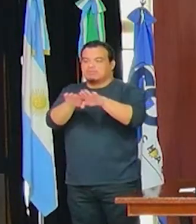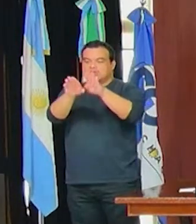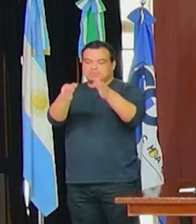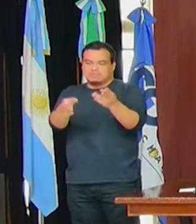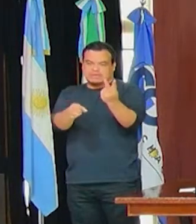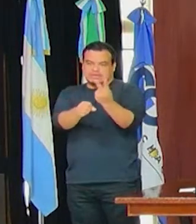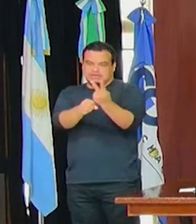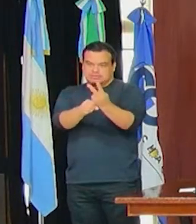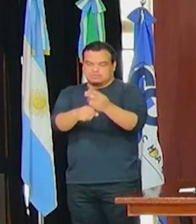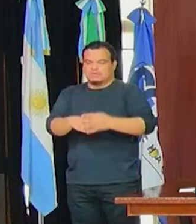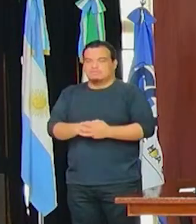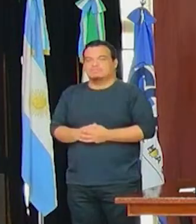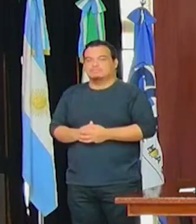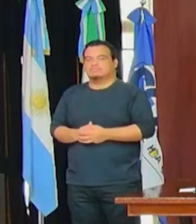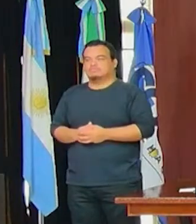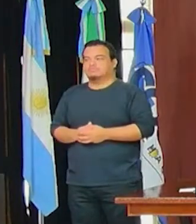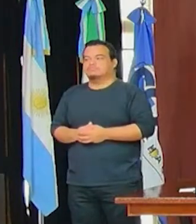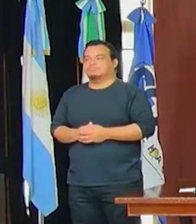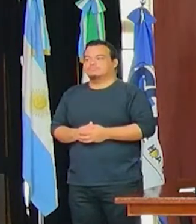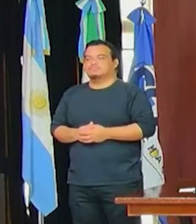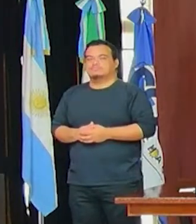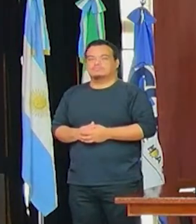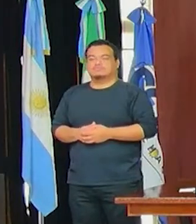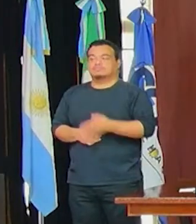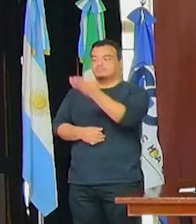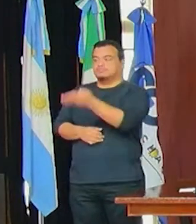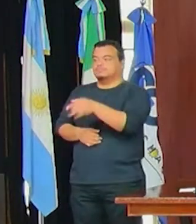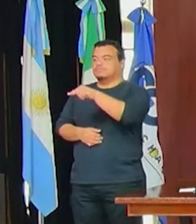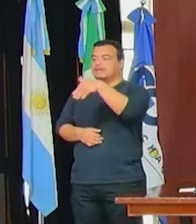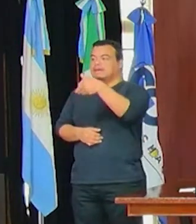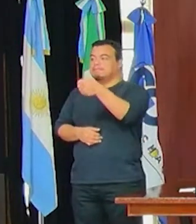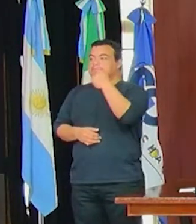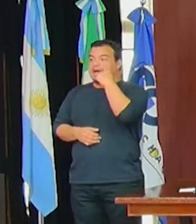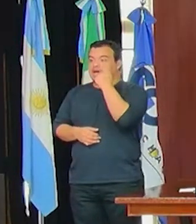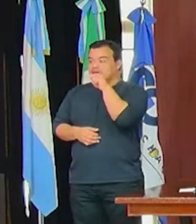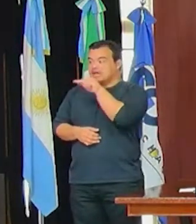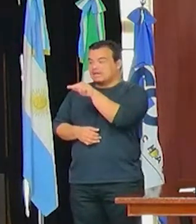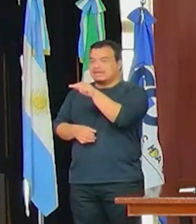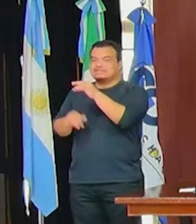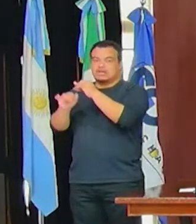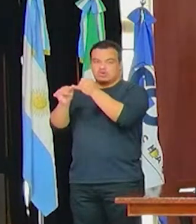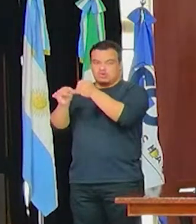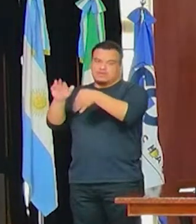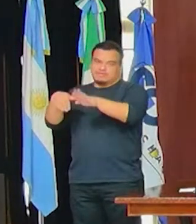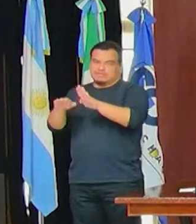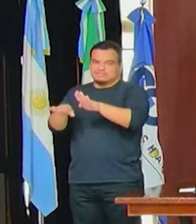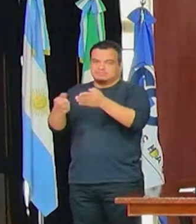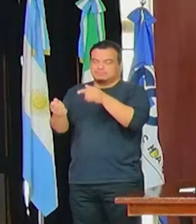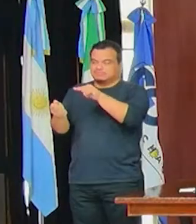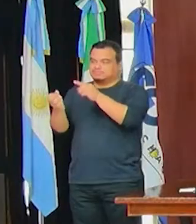¿Cómo? Claro, la mandamos a Maya porque Maya es más joven. Entonces,